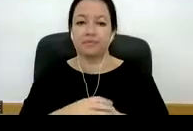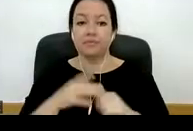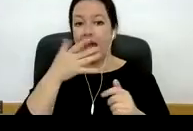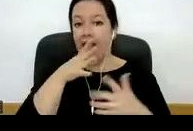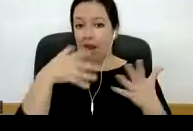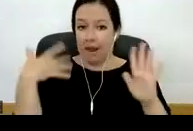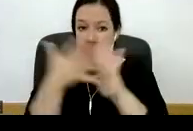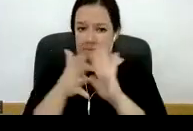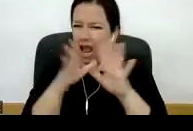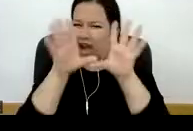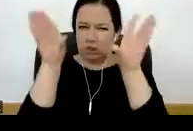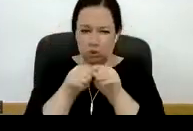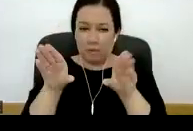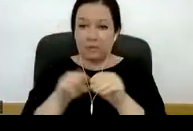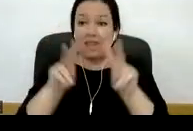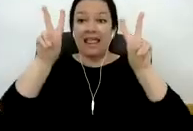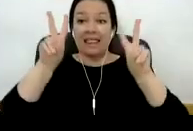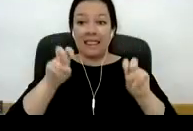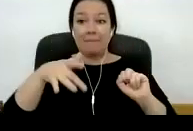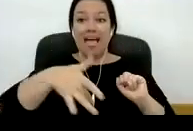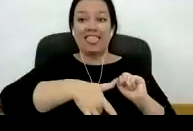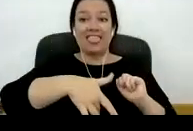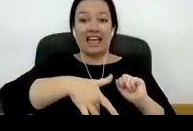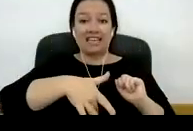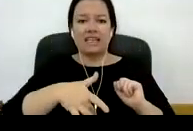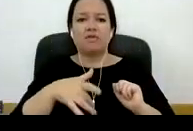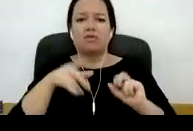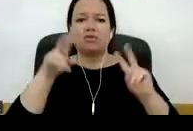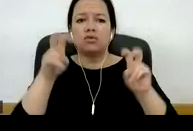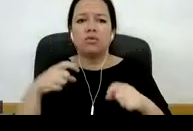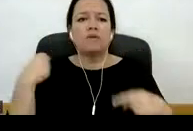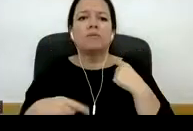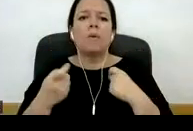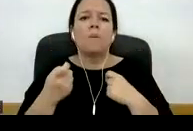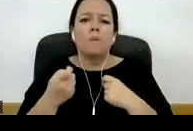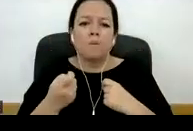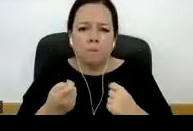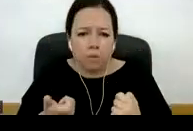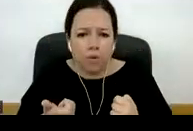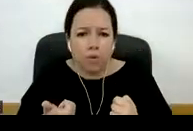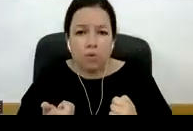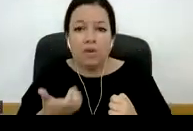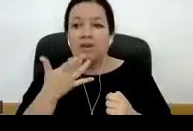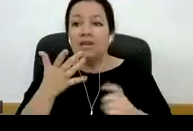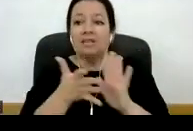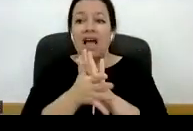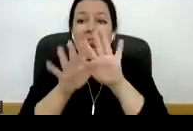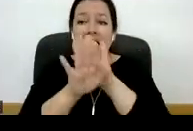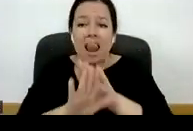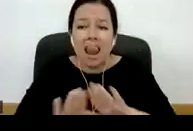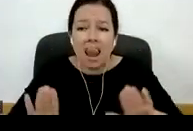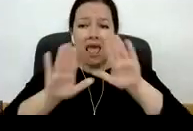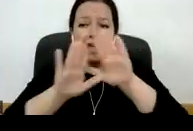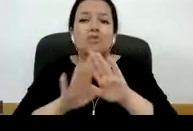resumiendo mucho, a nivel digestivo lo que hay es un enlentecimiento de todas las funciones. Por lo tanto, si todo está enlentecido, lo que va a aparecer